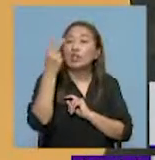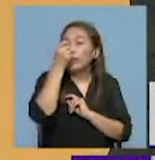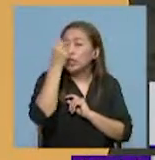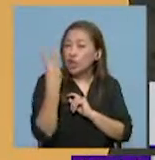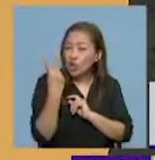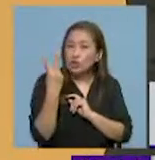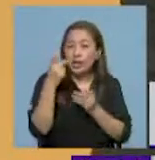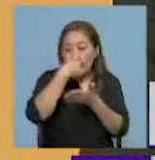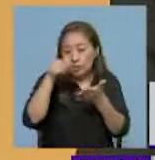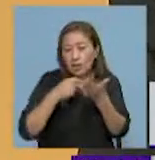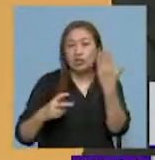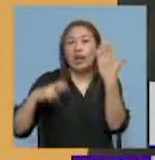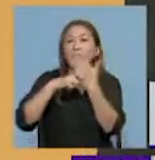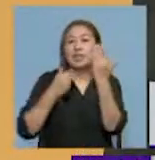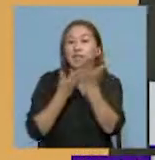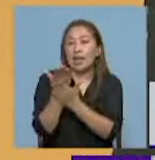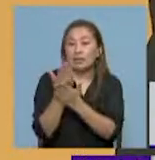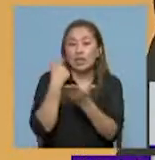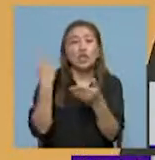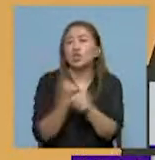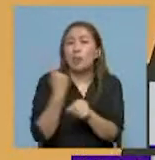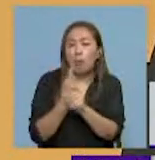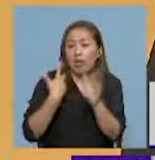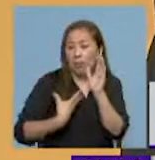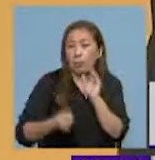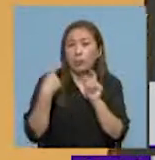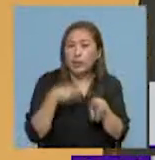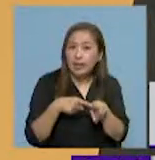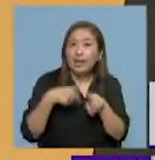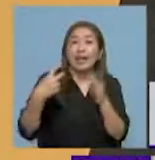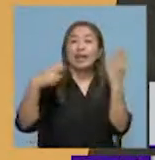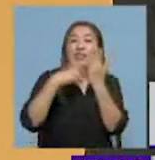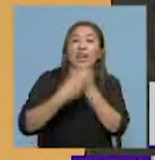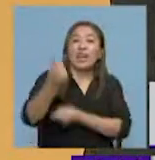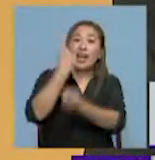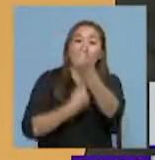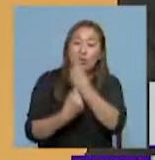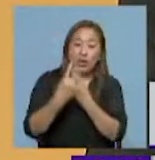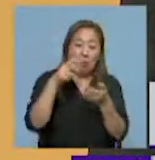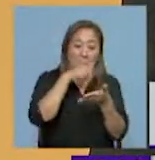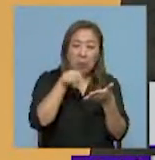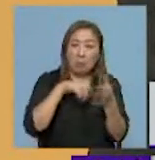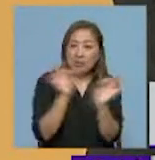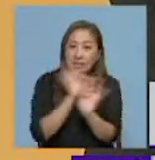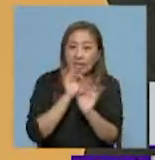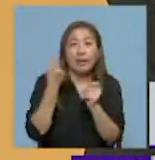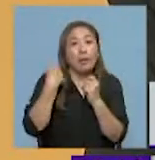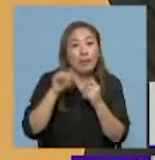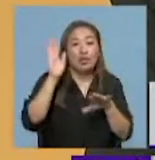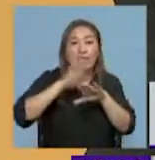contesto una nota al fiscal diciendo que estaba fuera de protocolo nota que el fiscal hasta el día de hoy no contesto pero como la